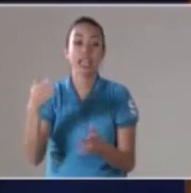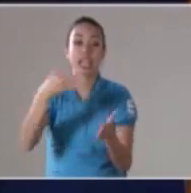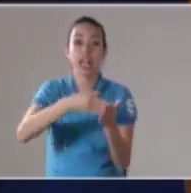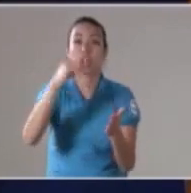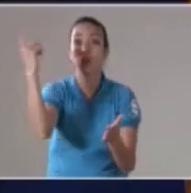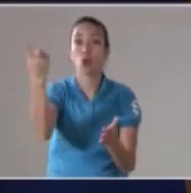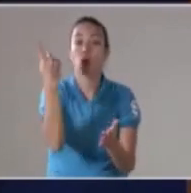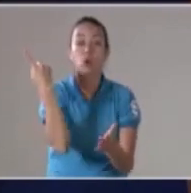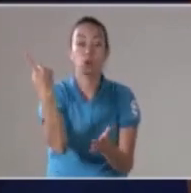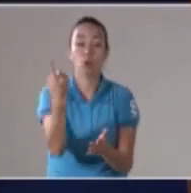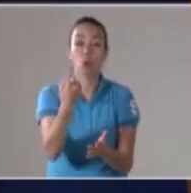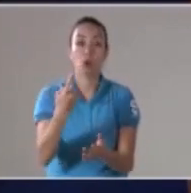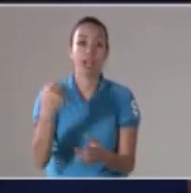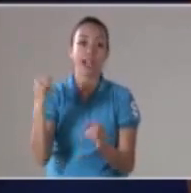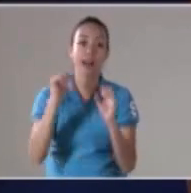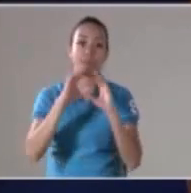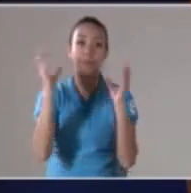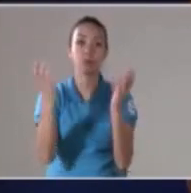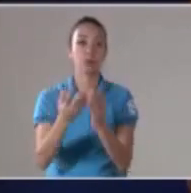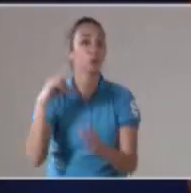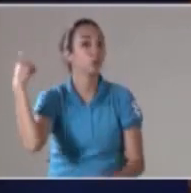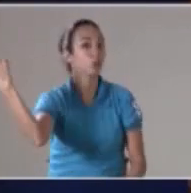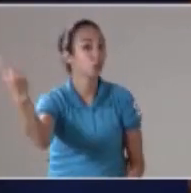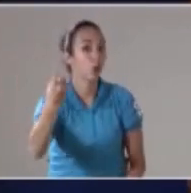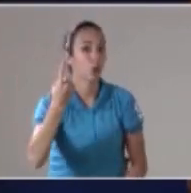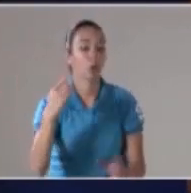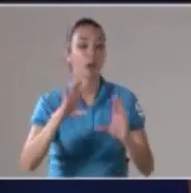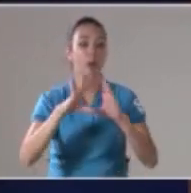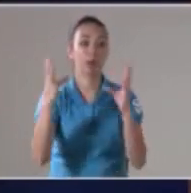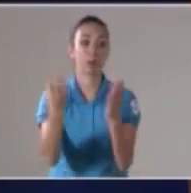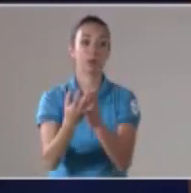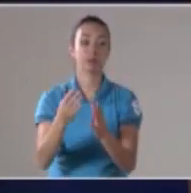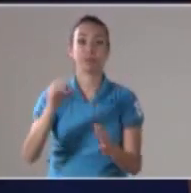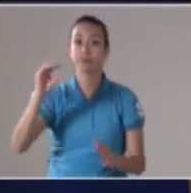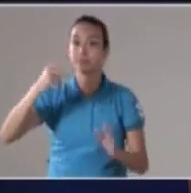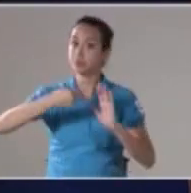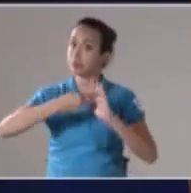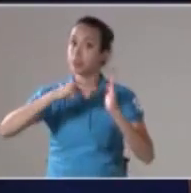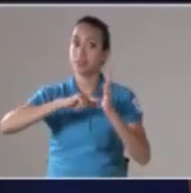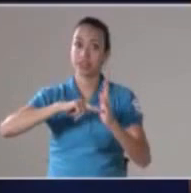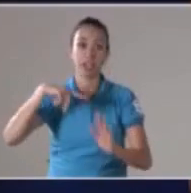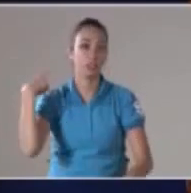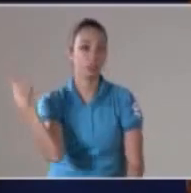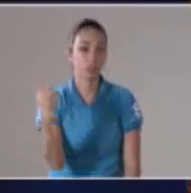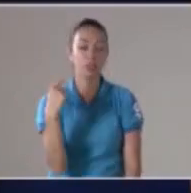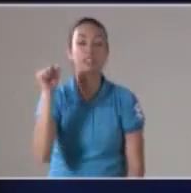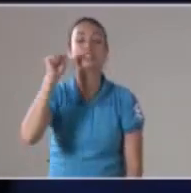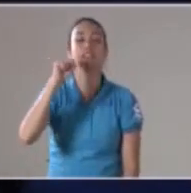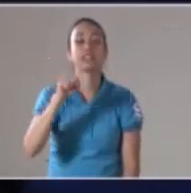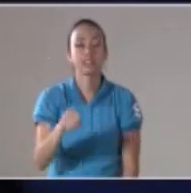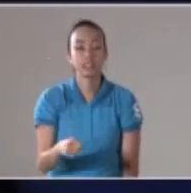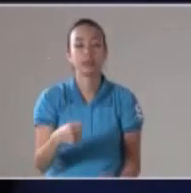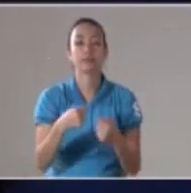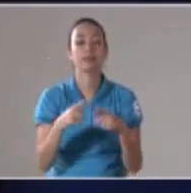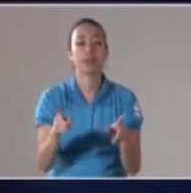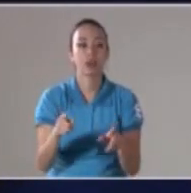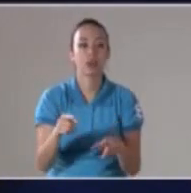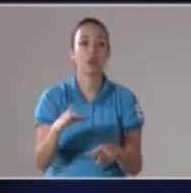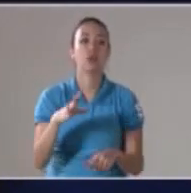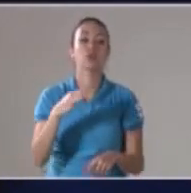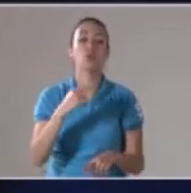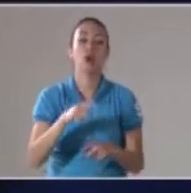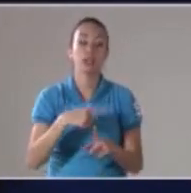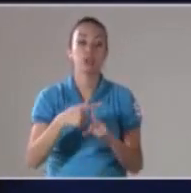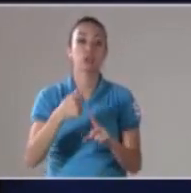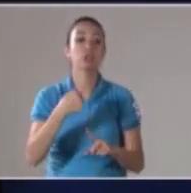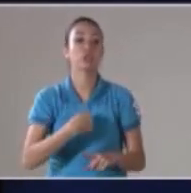mundo, todo el mundo, todo quiere decir todo. Sí, pero tienen excepciones. Cuando yo te diga